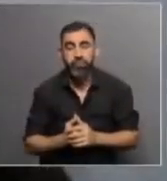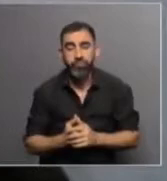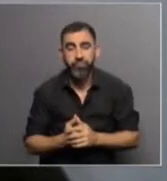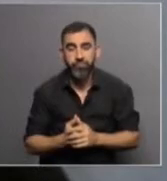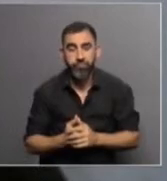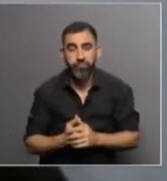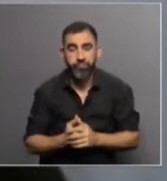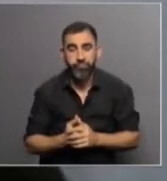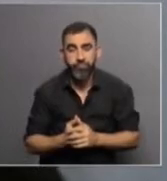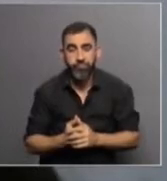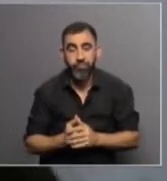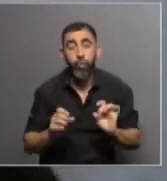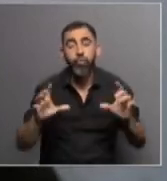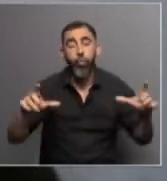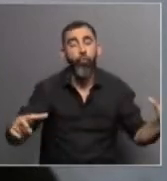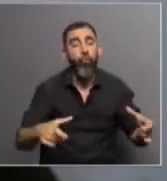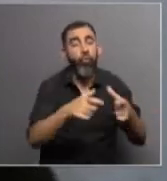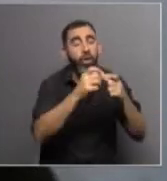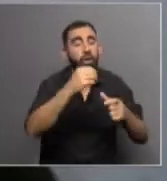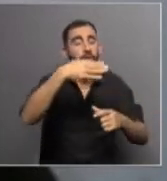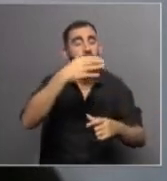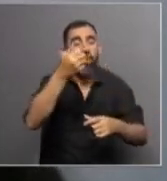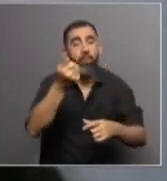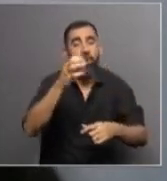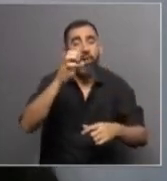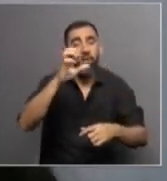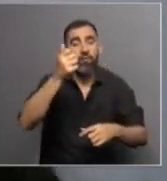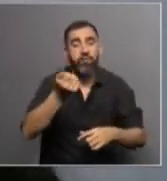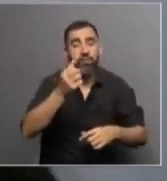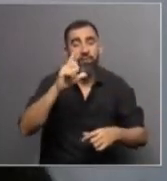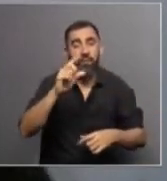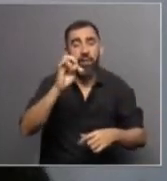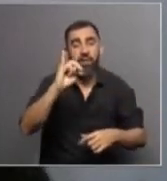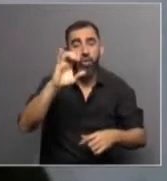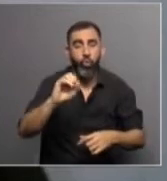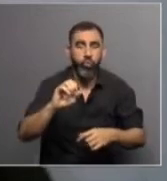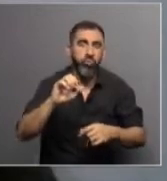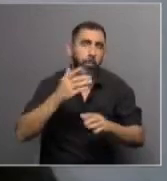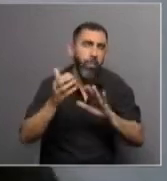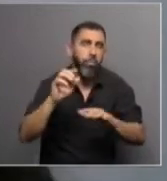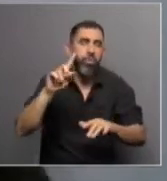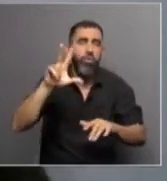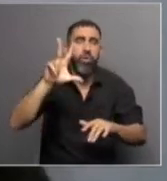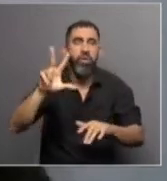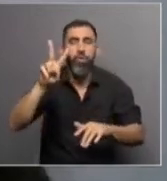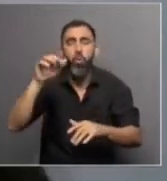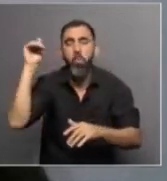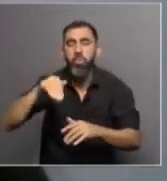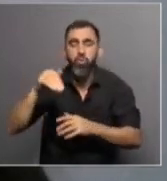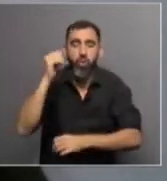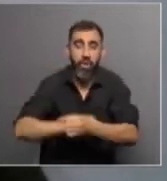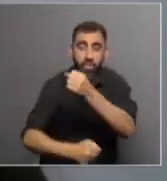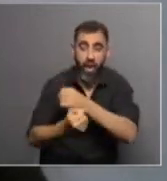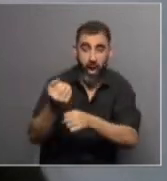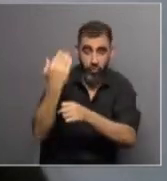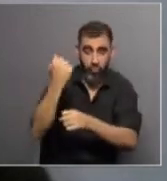lo que se tenía reconocido es un vulcanismo basáltico con una edad de 132 millones de años. Por eso lo llamativo de la edad de